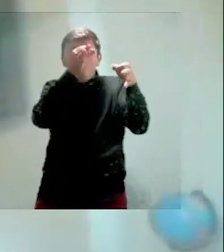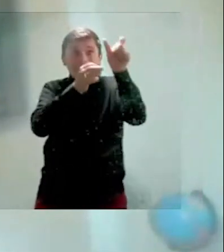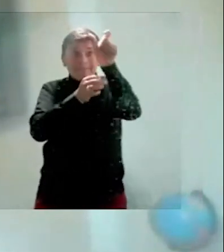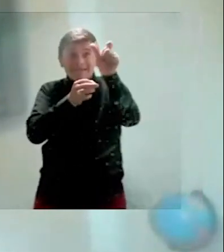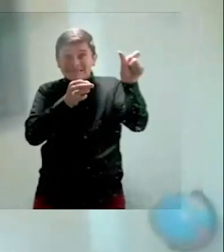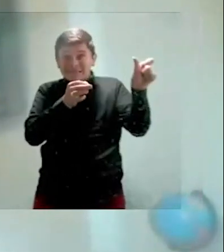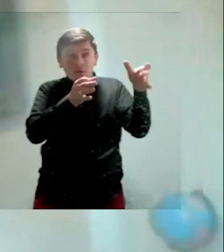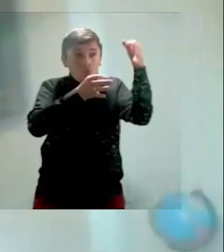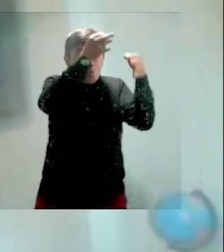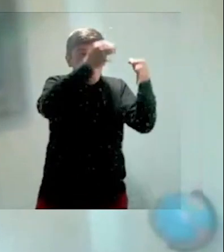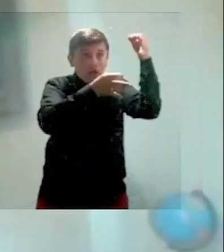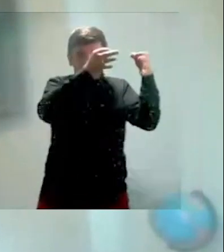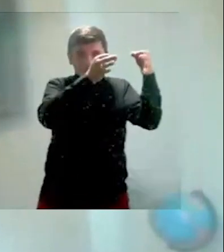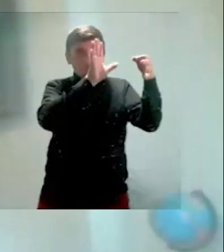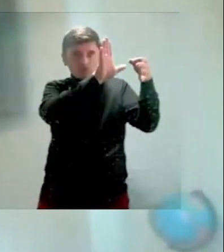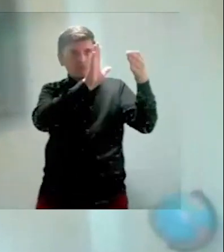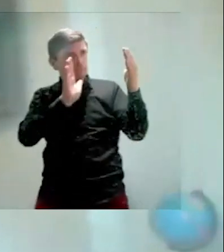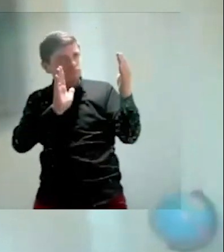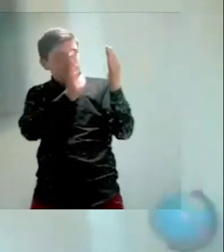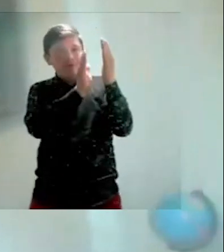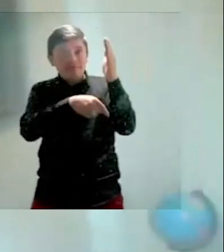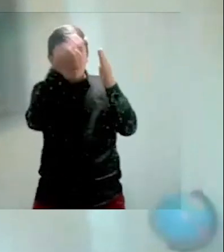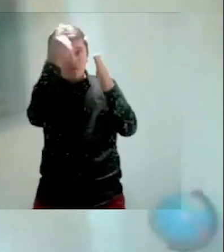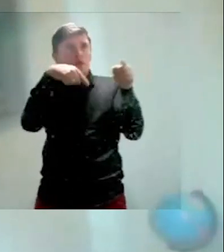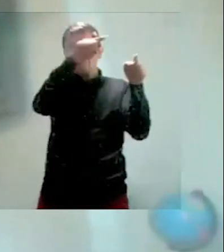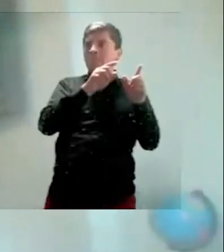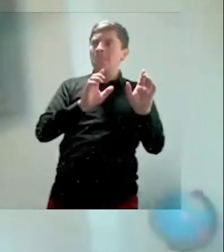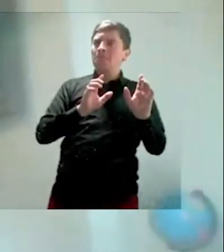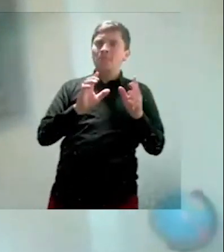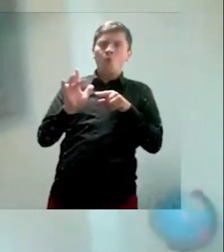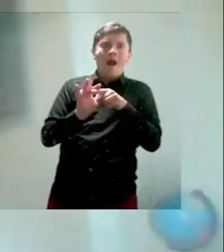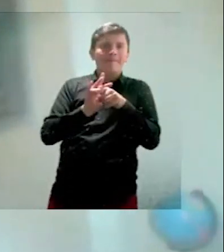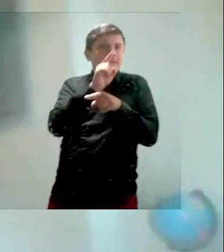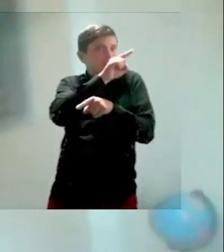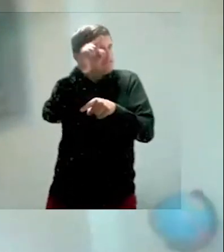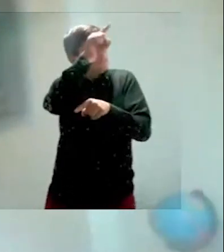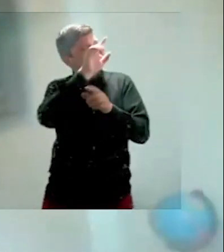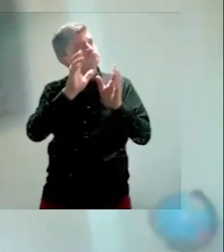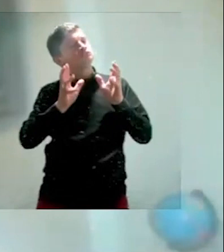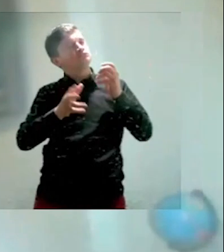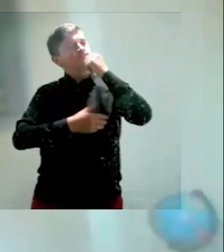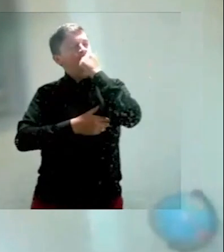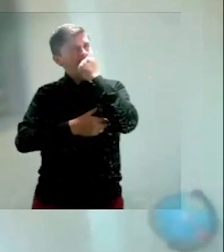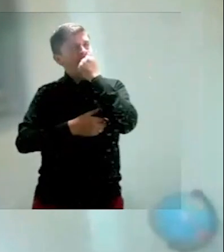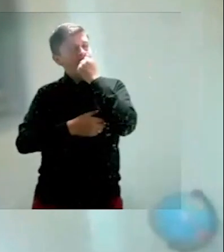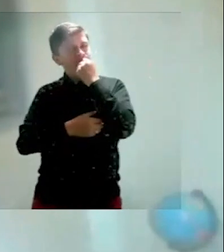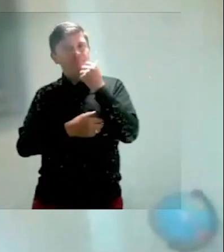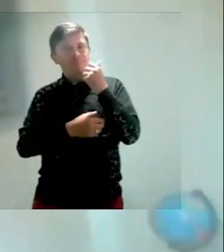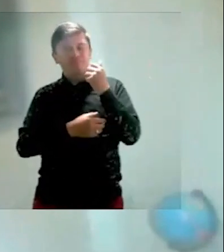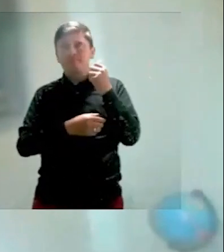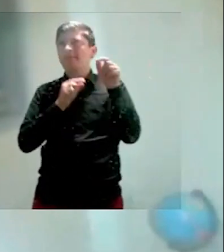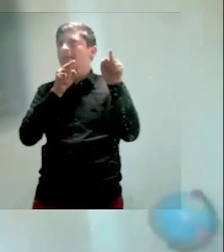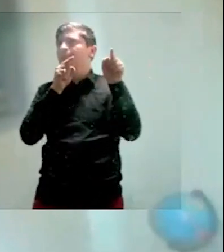la Corte claramente les ha dicho que no, la tutela